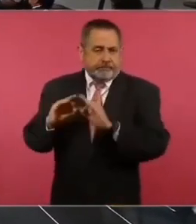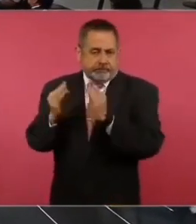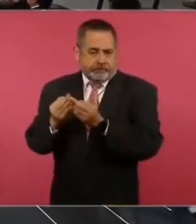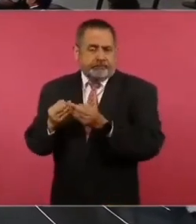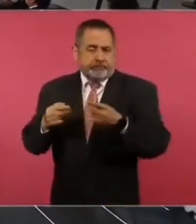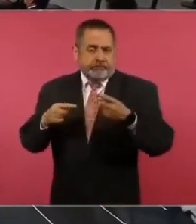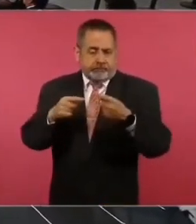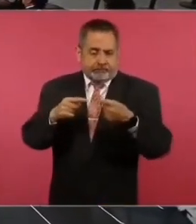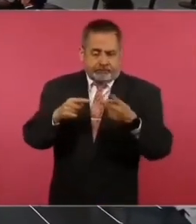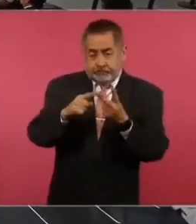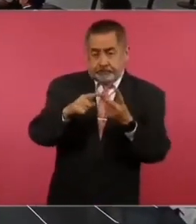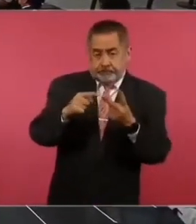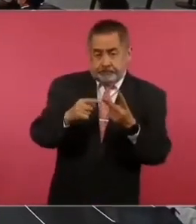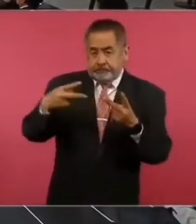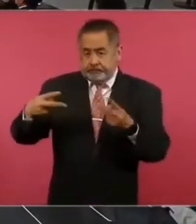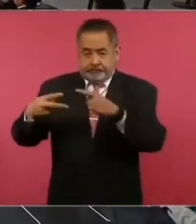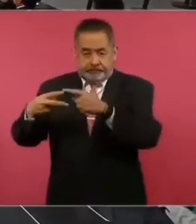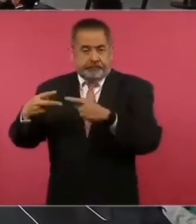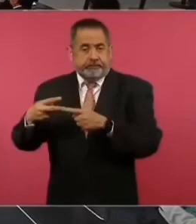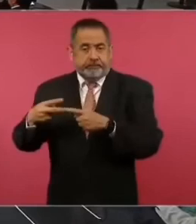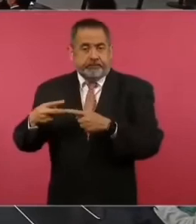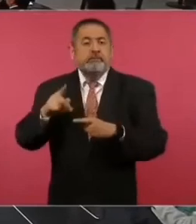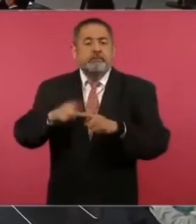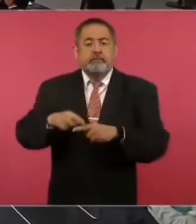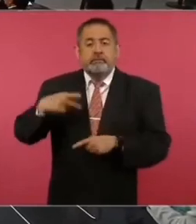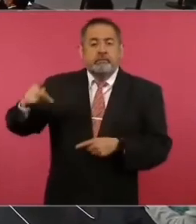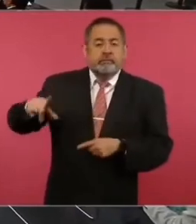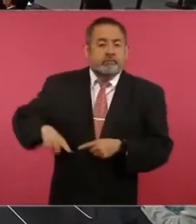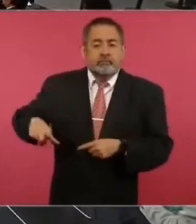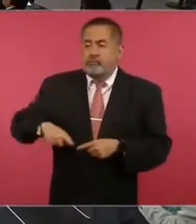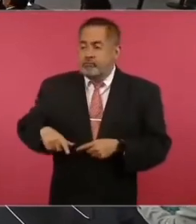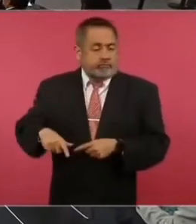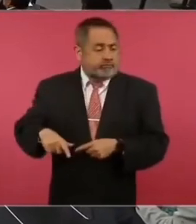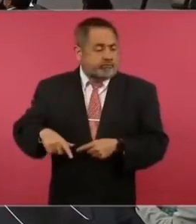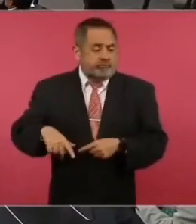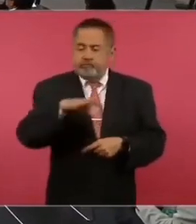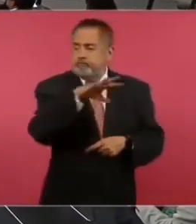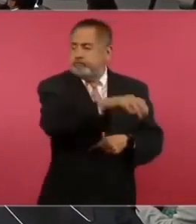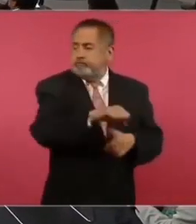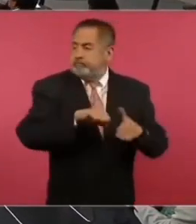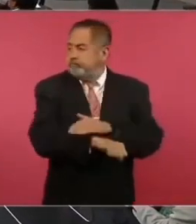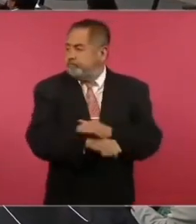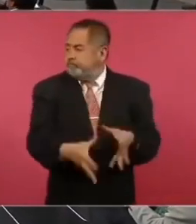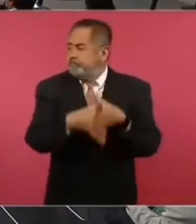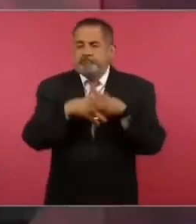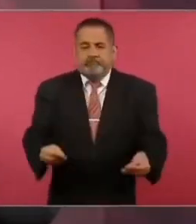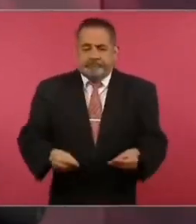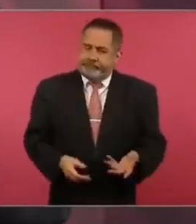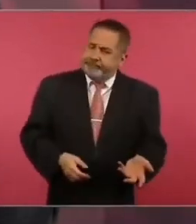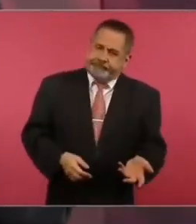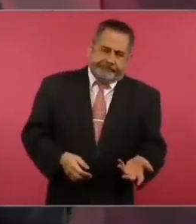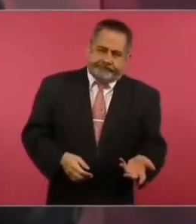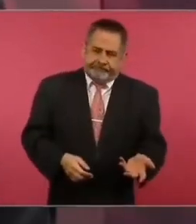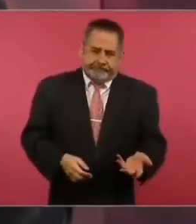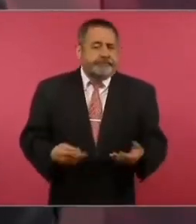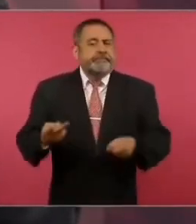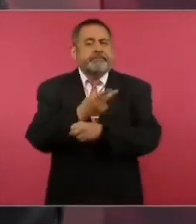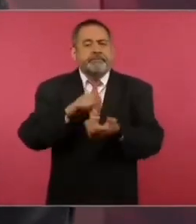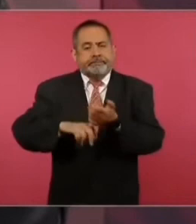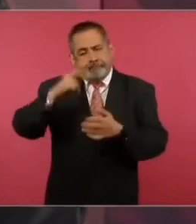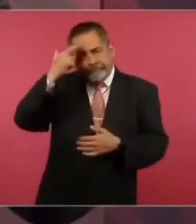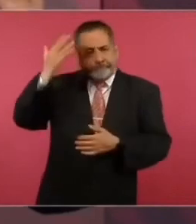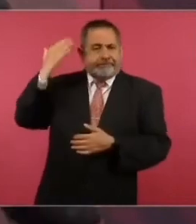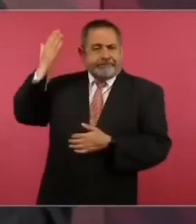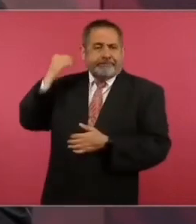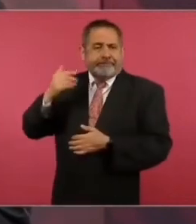tipos de desaparecidos. Los que tienen que ver con el Estado, las desapariciones del Estado. Por ejemplo, todo lo que ocurrió cuando